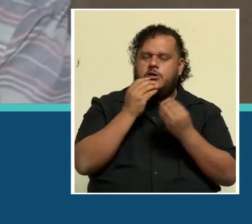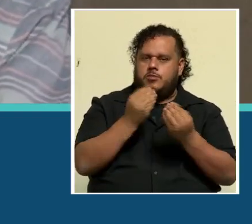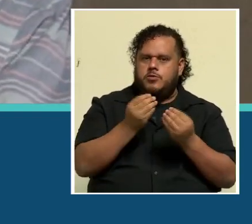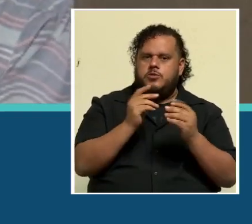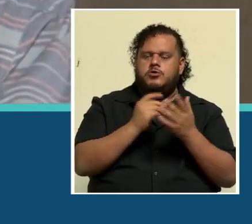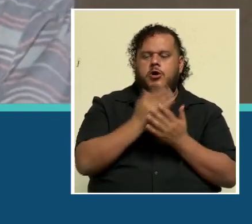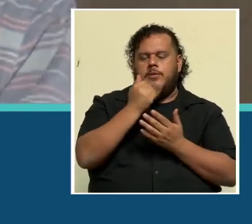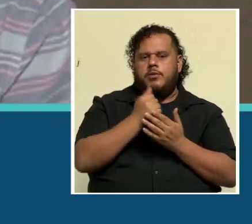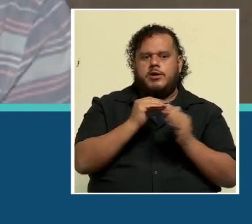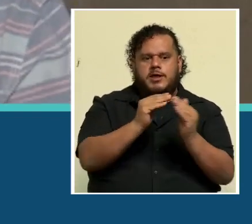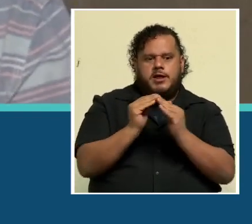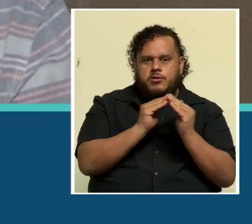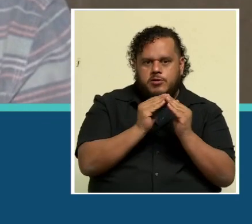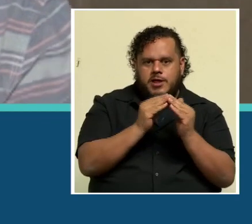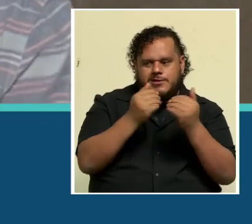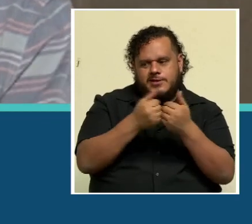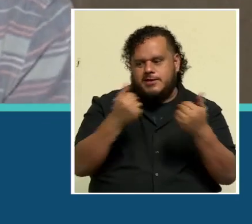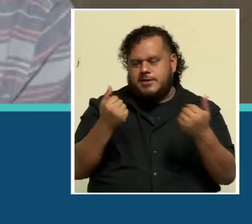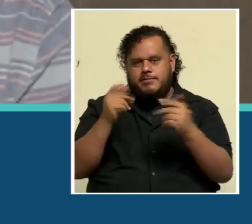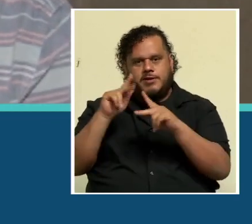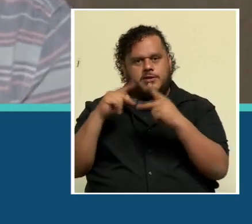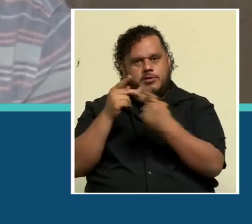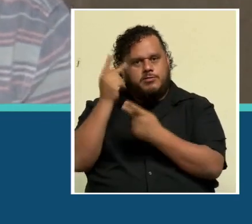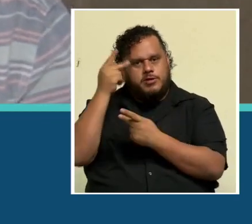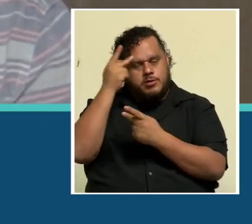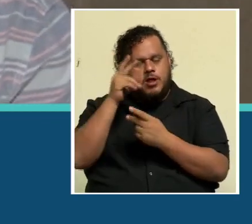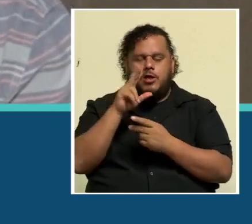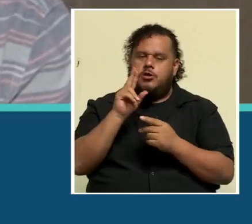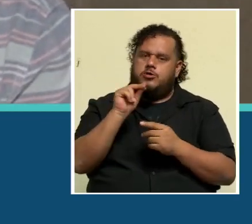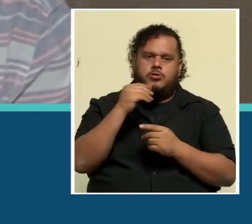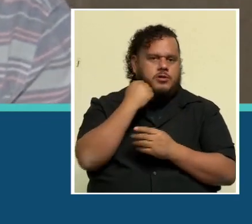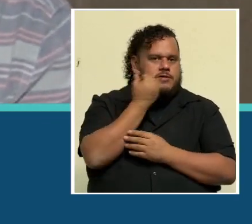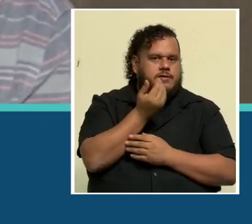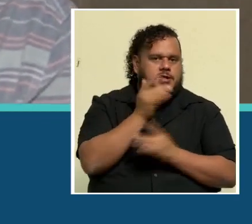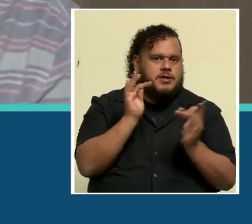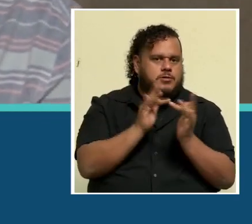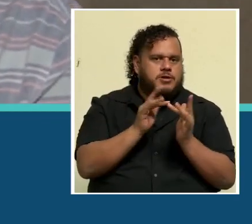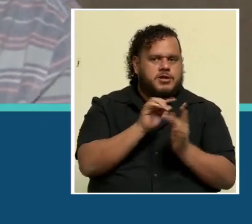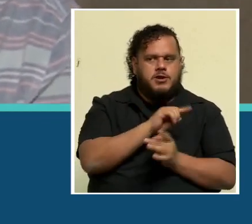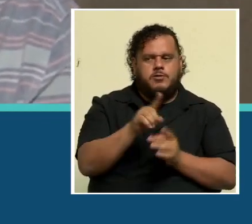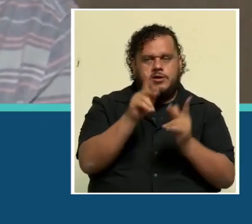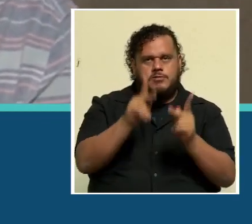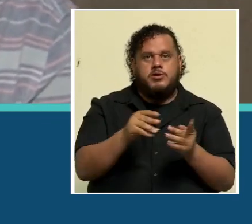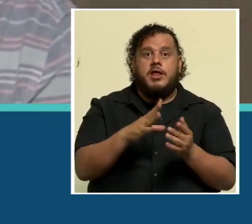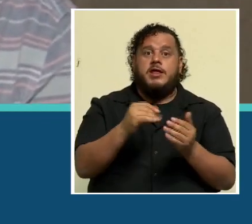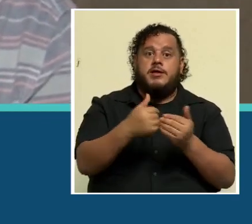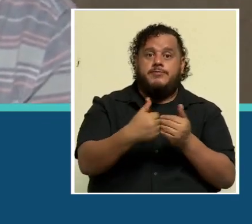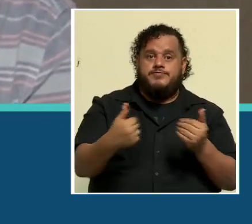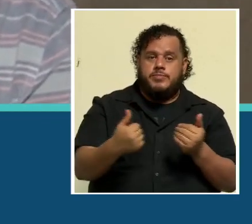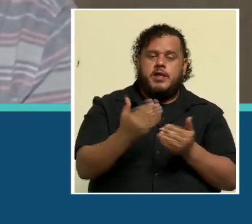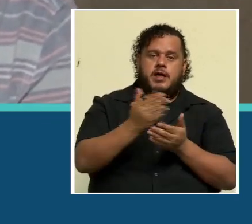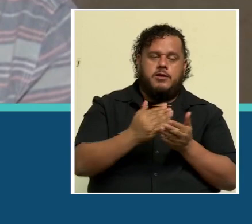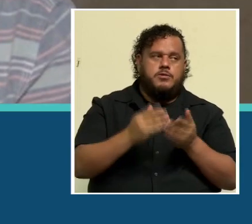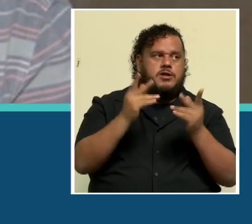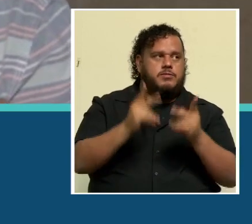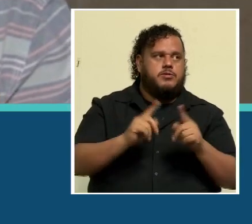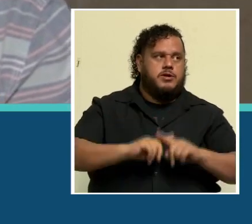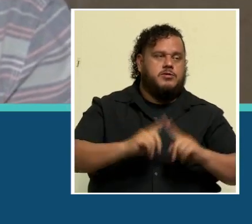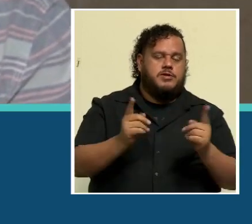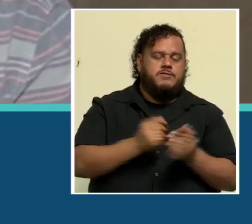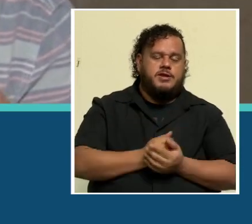muy distante de ellos, entonces no es tan fácil conectar con esos públicos. Y aparte de esto, pues hay públicos